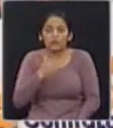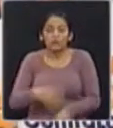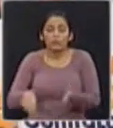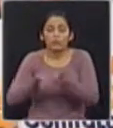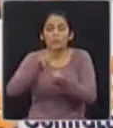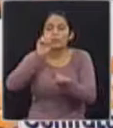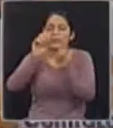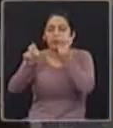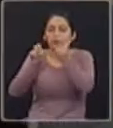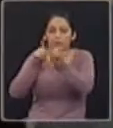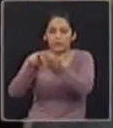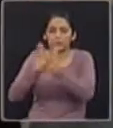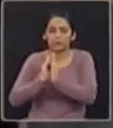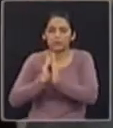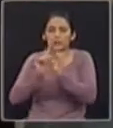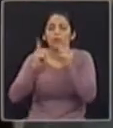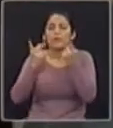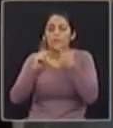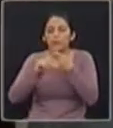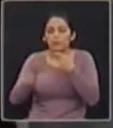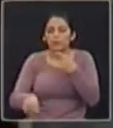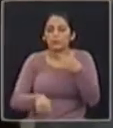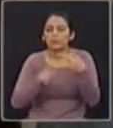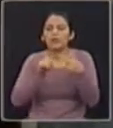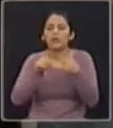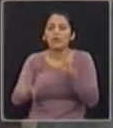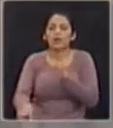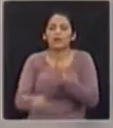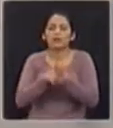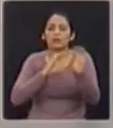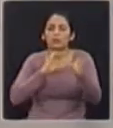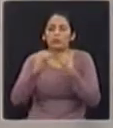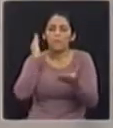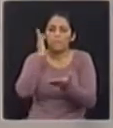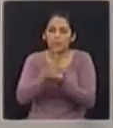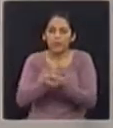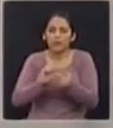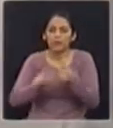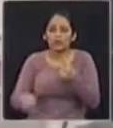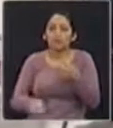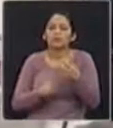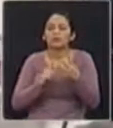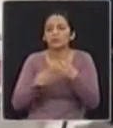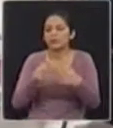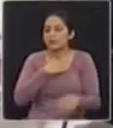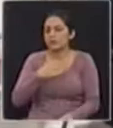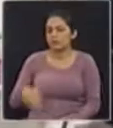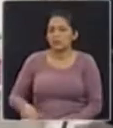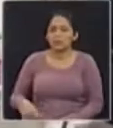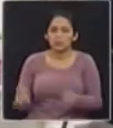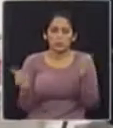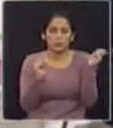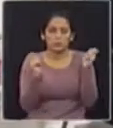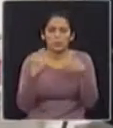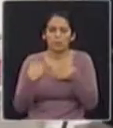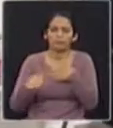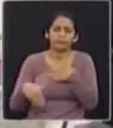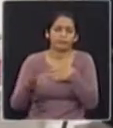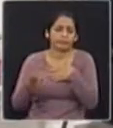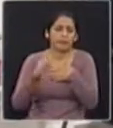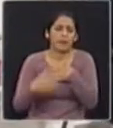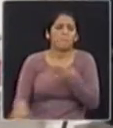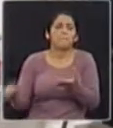plantear preguntas puntuales como la derogación de la ley de comunicación y la reelección indefinida. El hecho de que nunca más podría